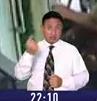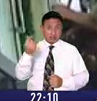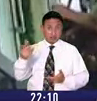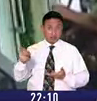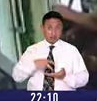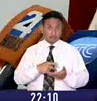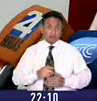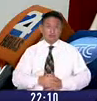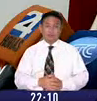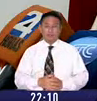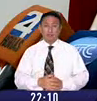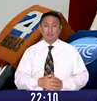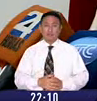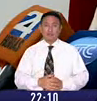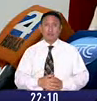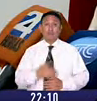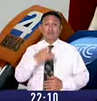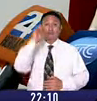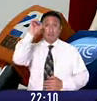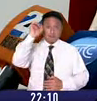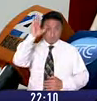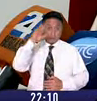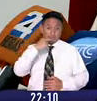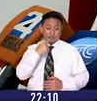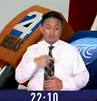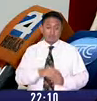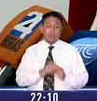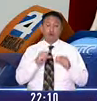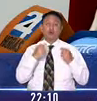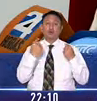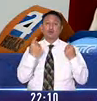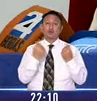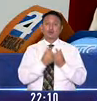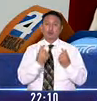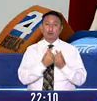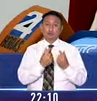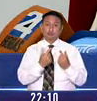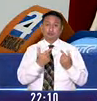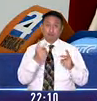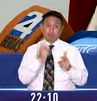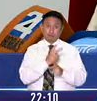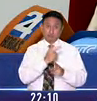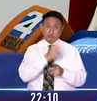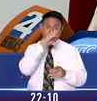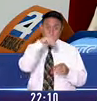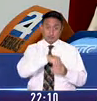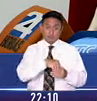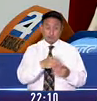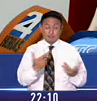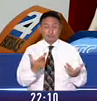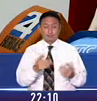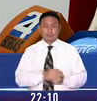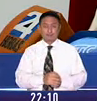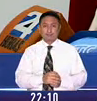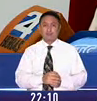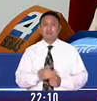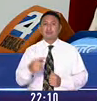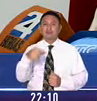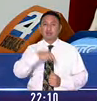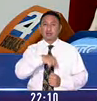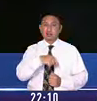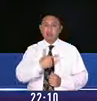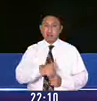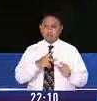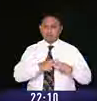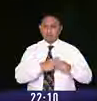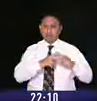dinero exigido. Ellos en el video aducen que se pertenecen a una organización delictiva y lógicamente están bajo una